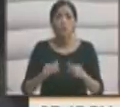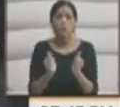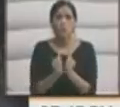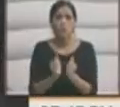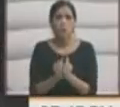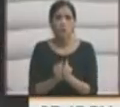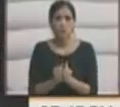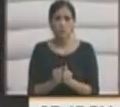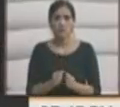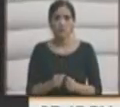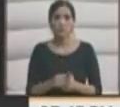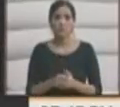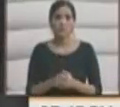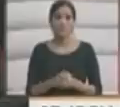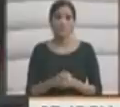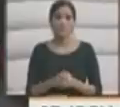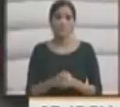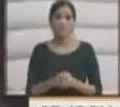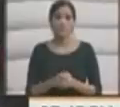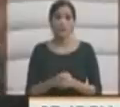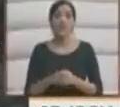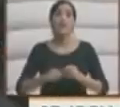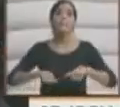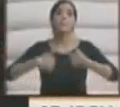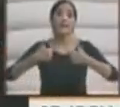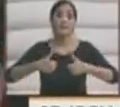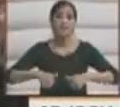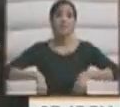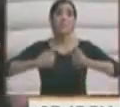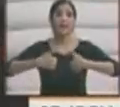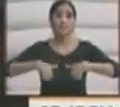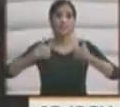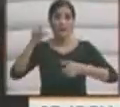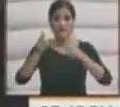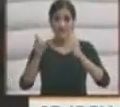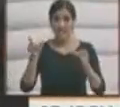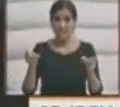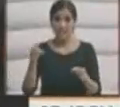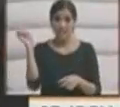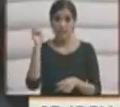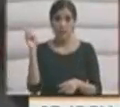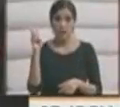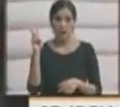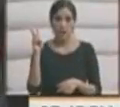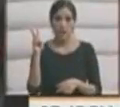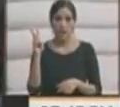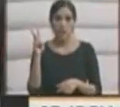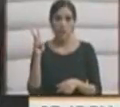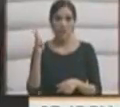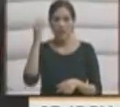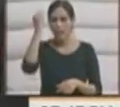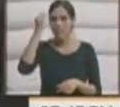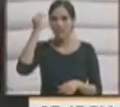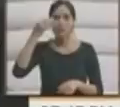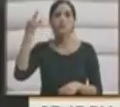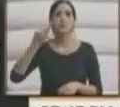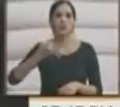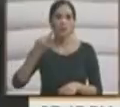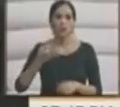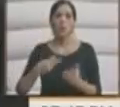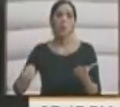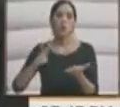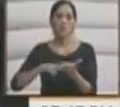que más y más y más venezolanos que están en el extranjero están pensando seriamente en